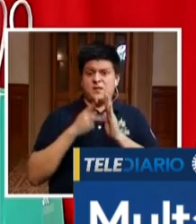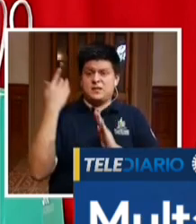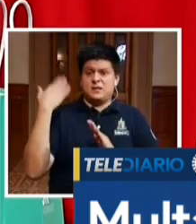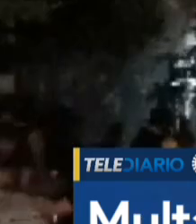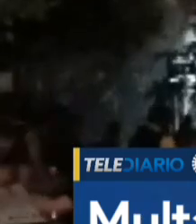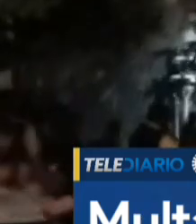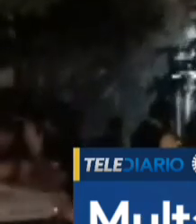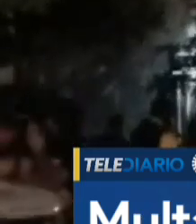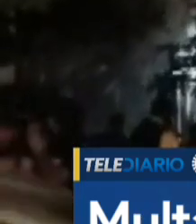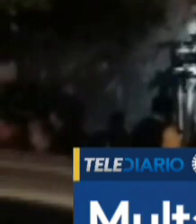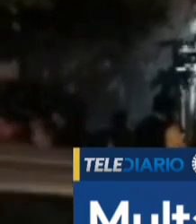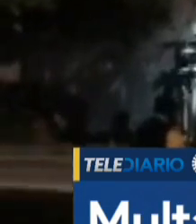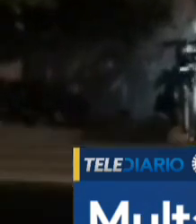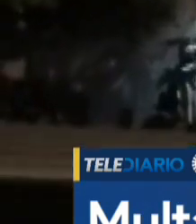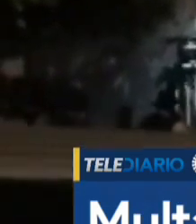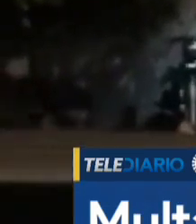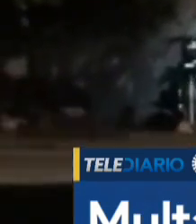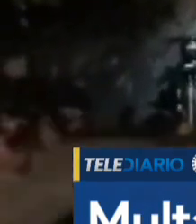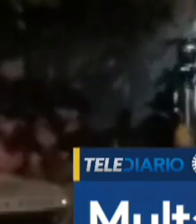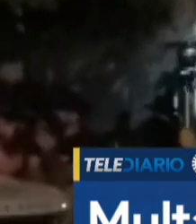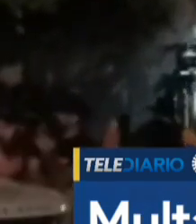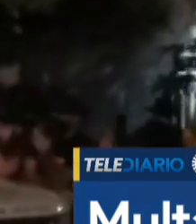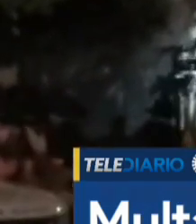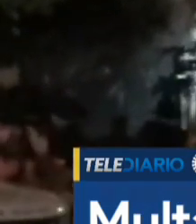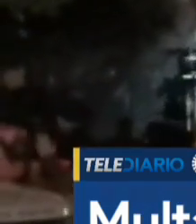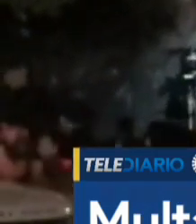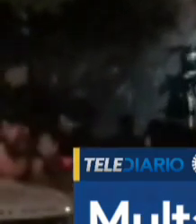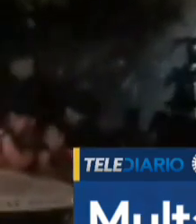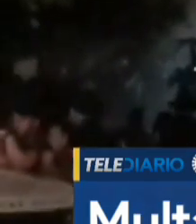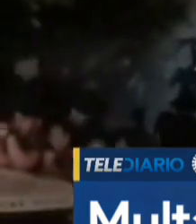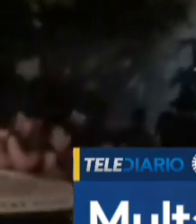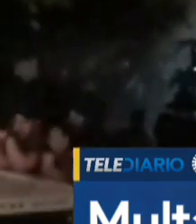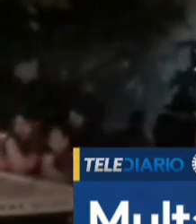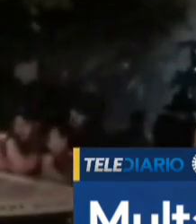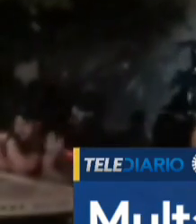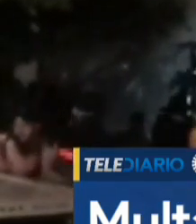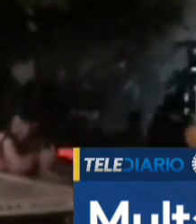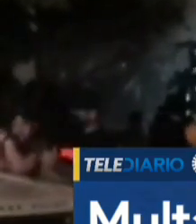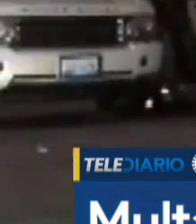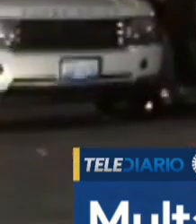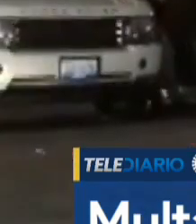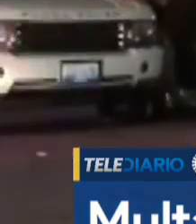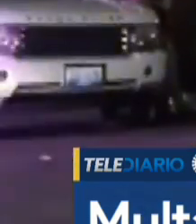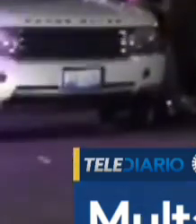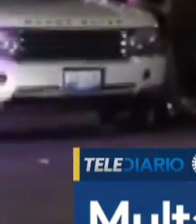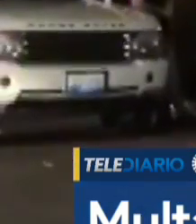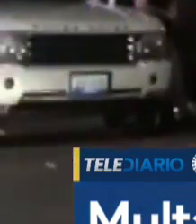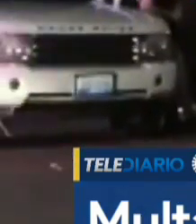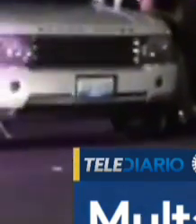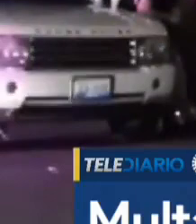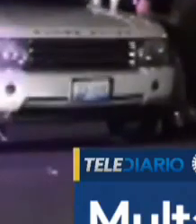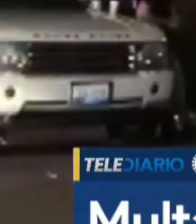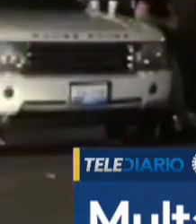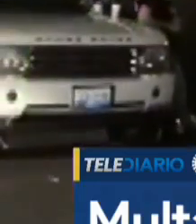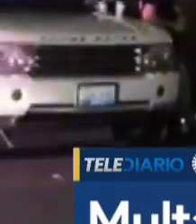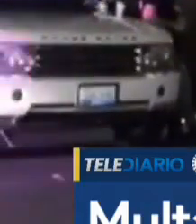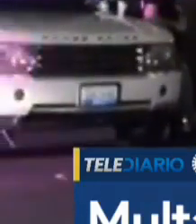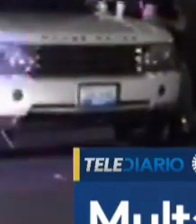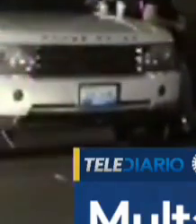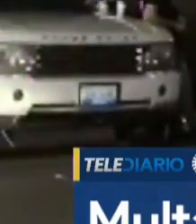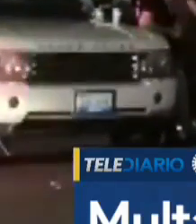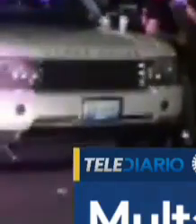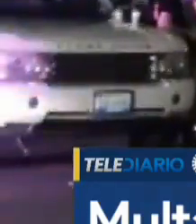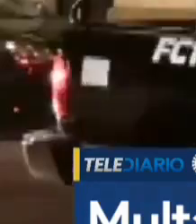horas. El documento también contempla sanciones a quien no utilice cubrebocas y dicta que las autoridades tienen facultad de poner una